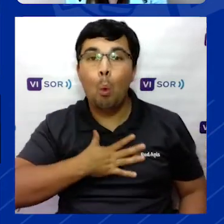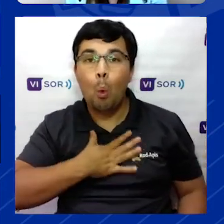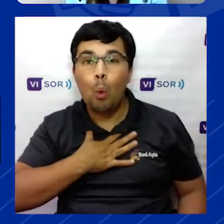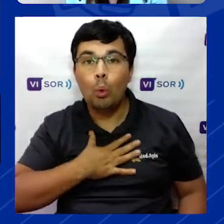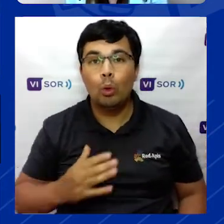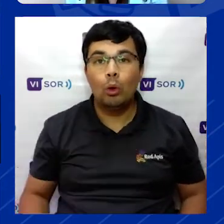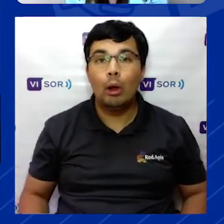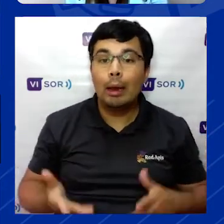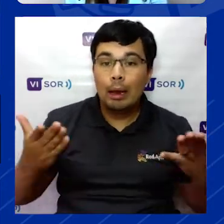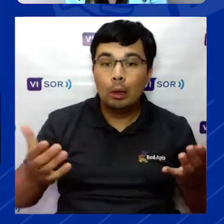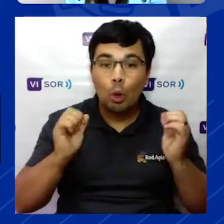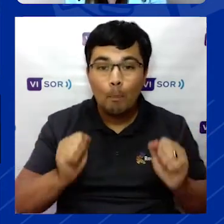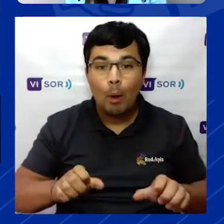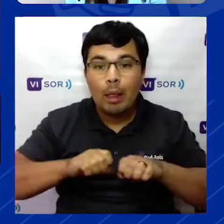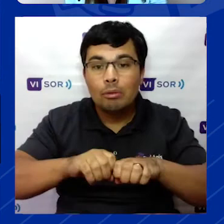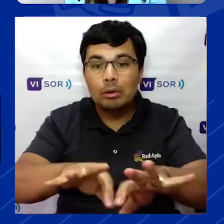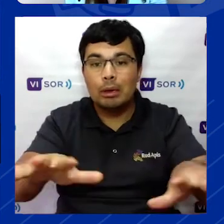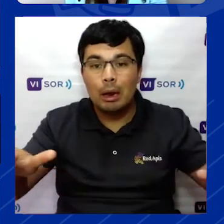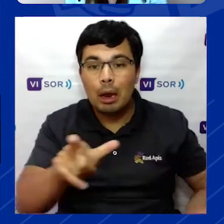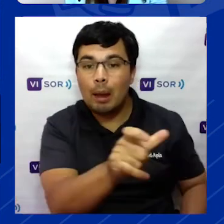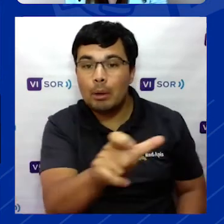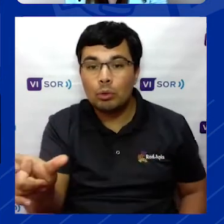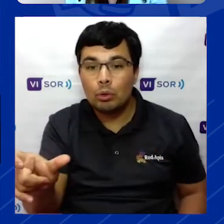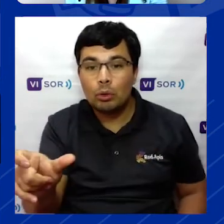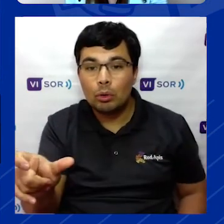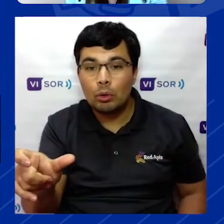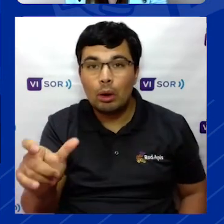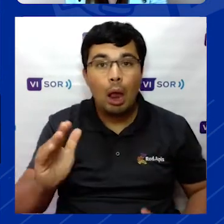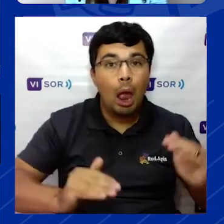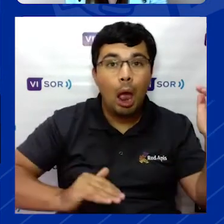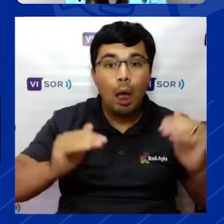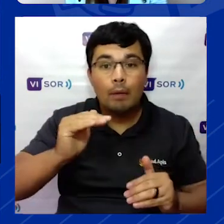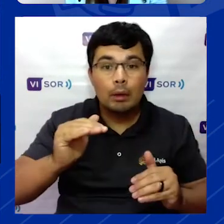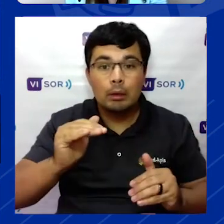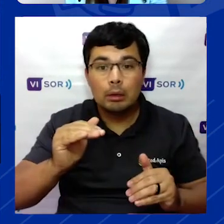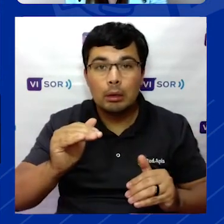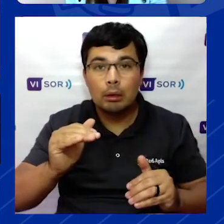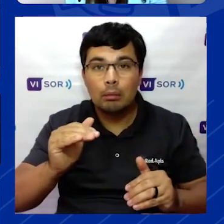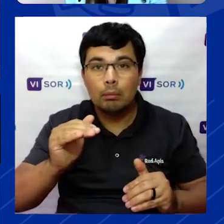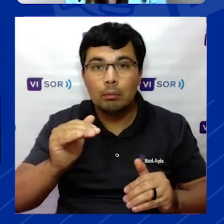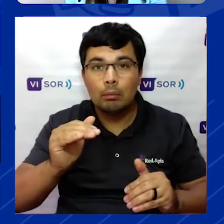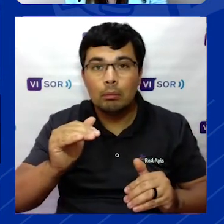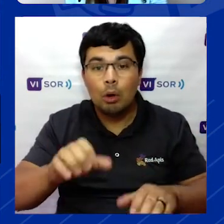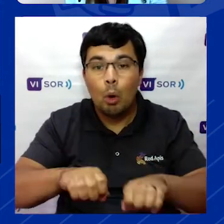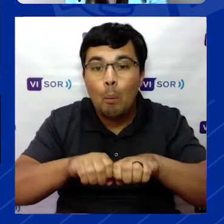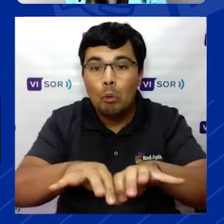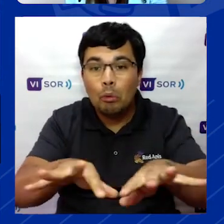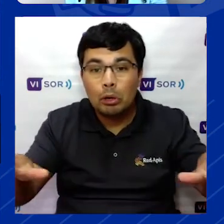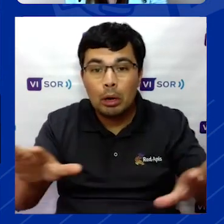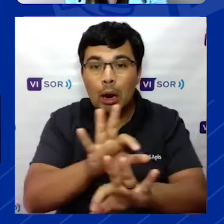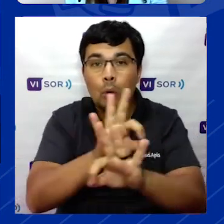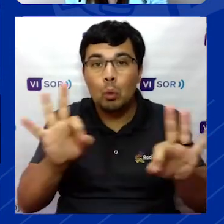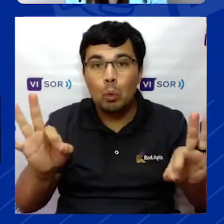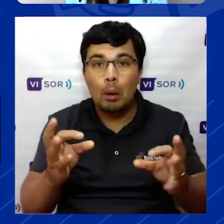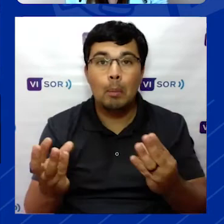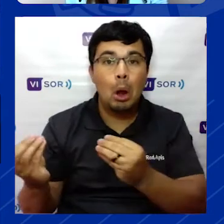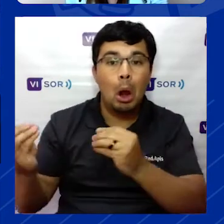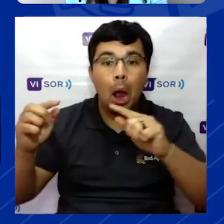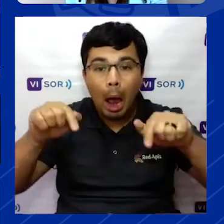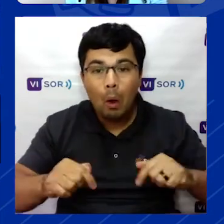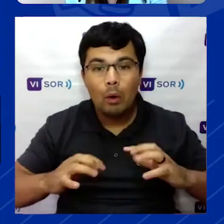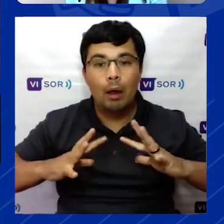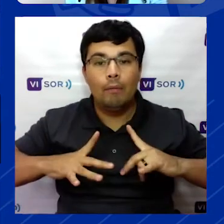llegar a personas que no siempre llegan las cosas en general. Así que muchas gracias por todo, a